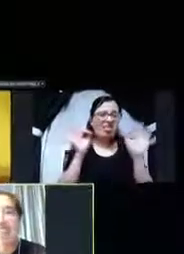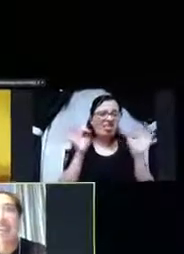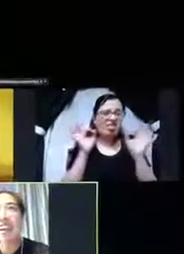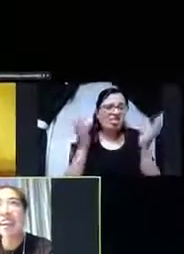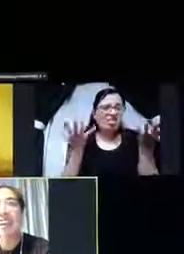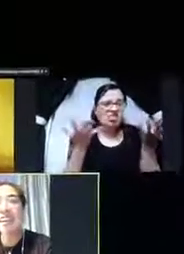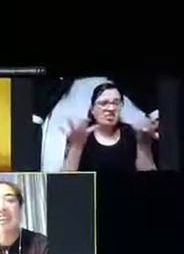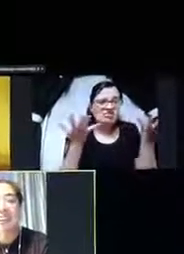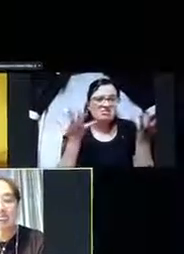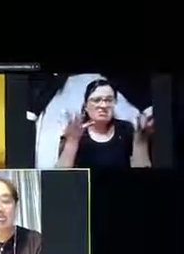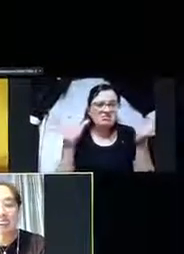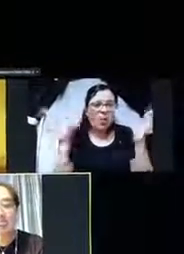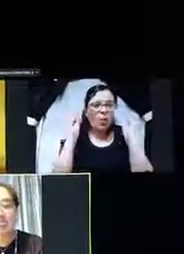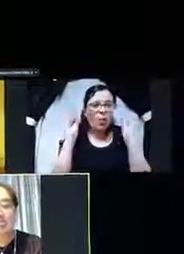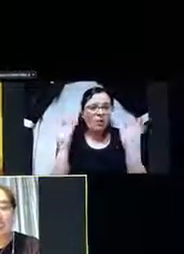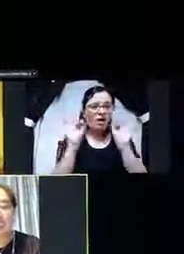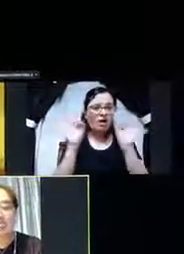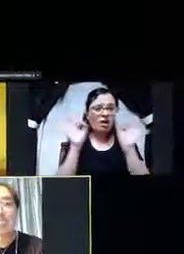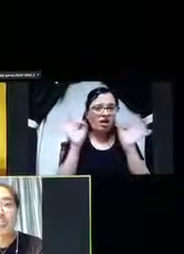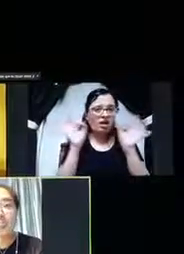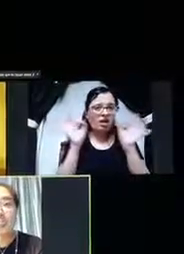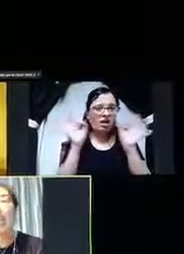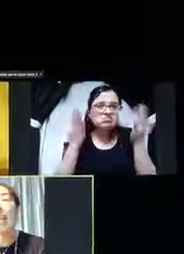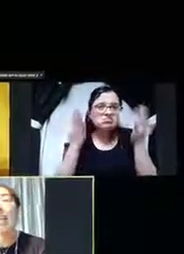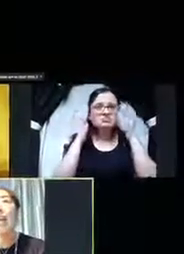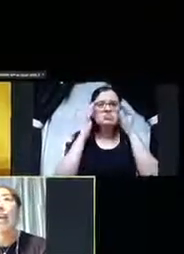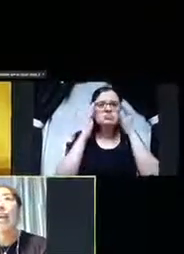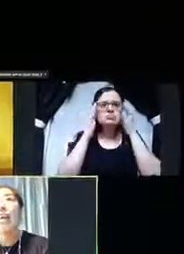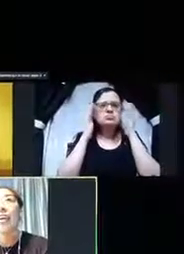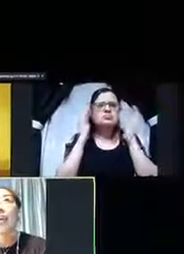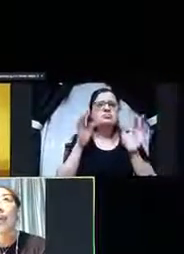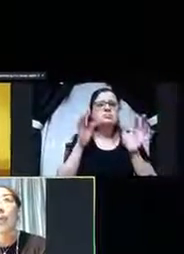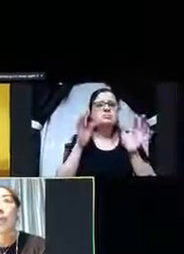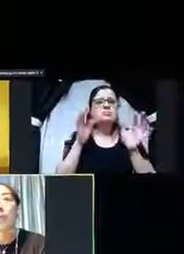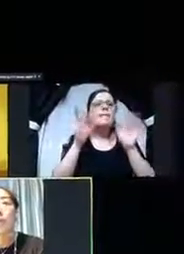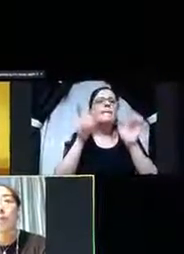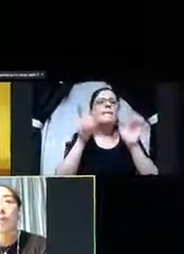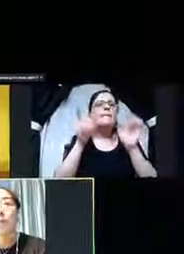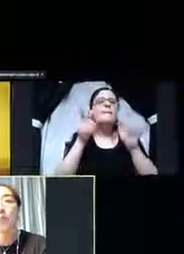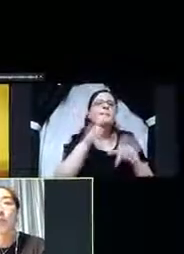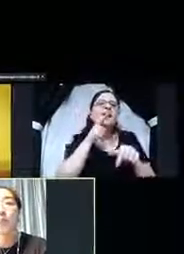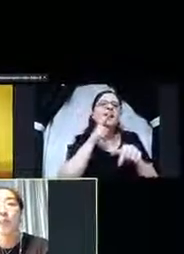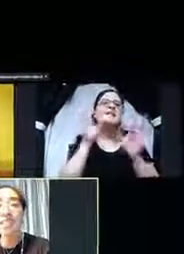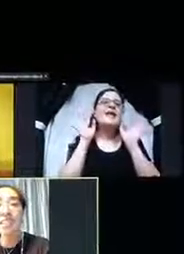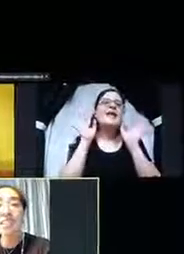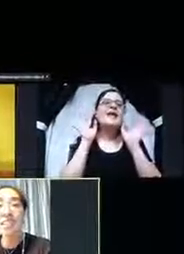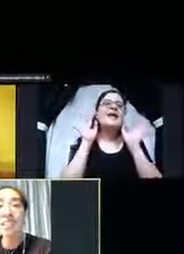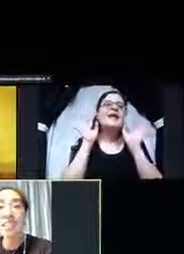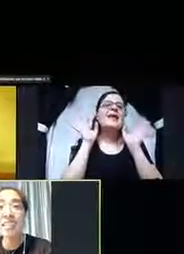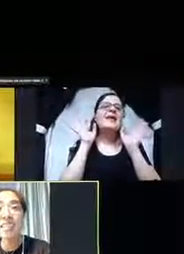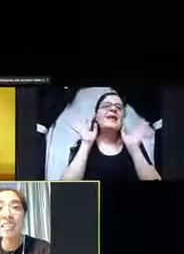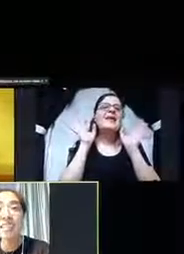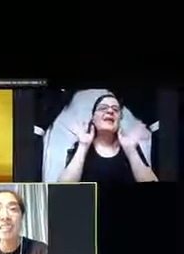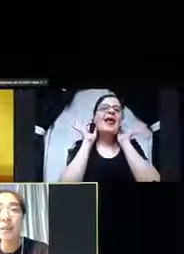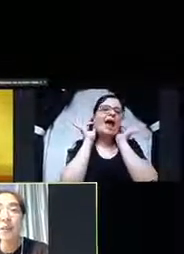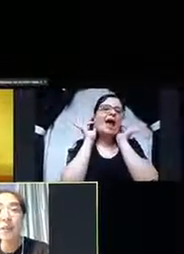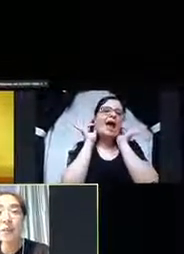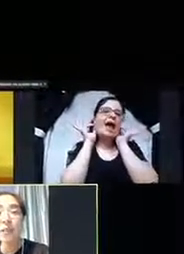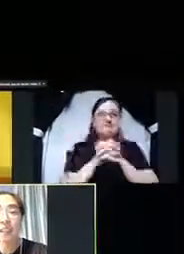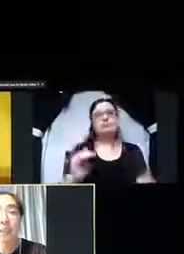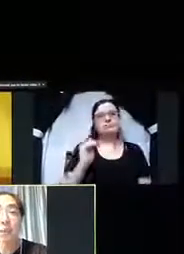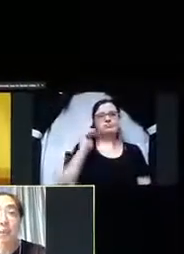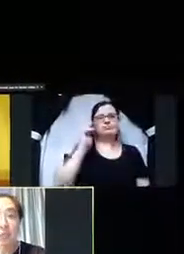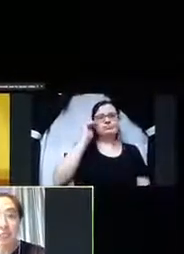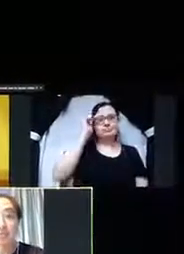cosquillita de sonido, entonces no tenían ahí de aritos. Entonces ella llega a